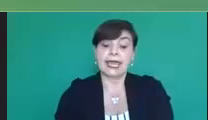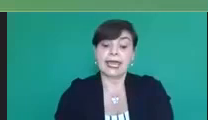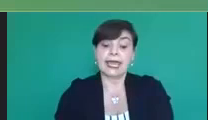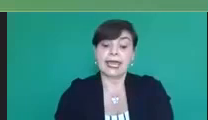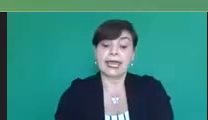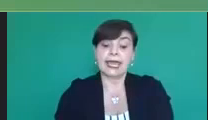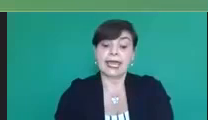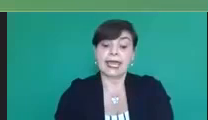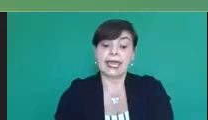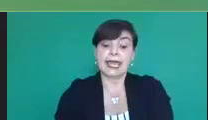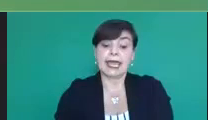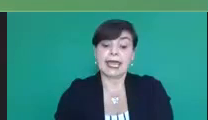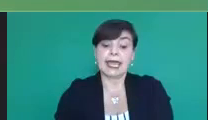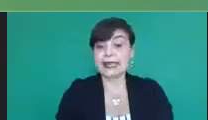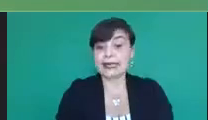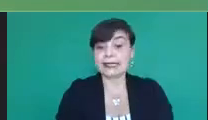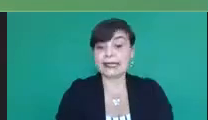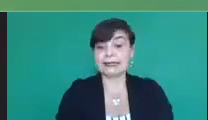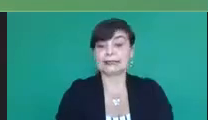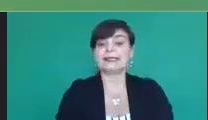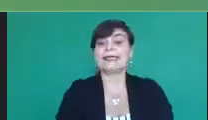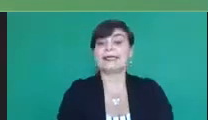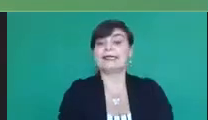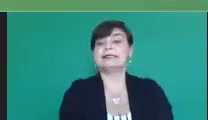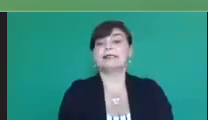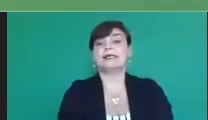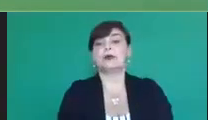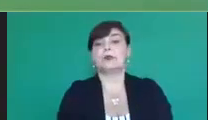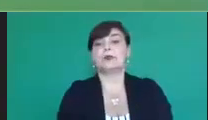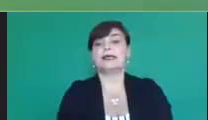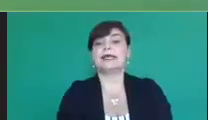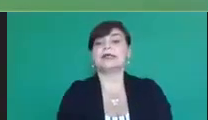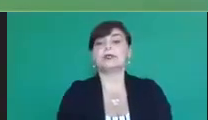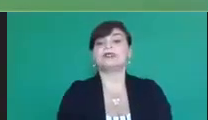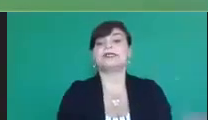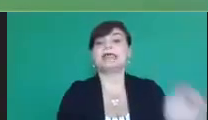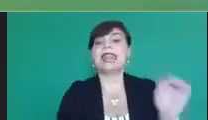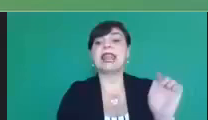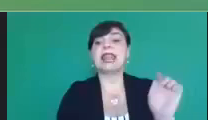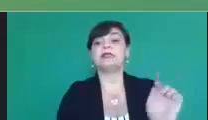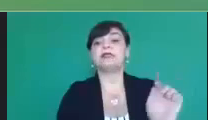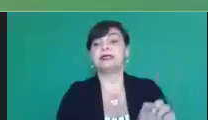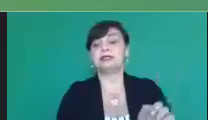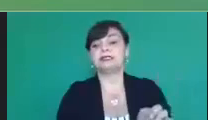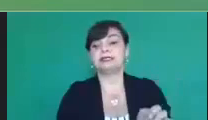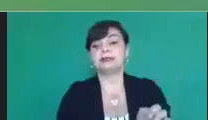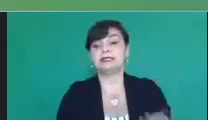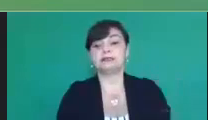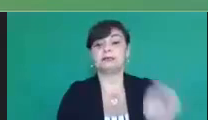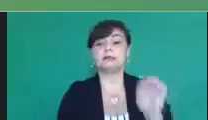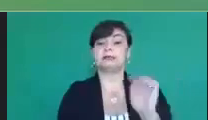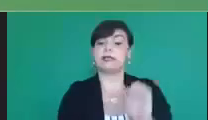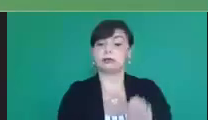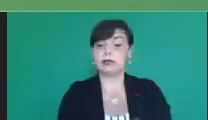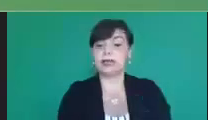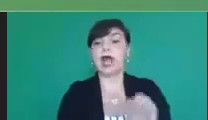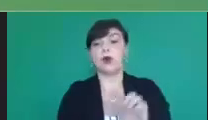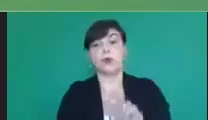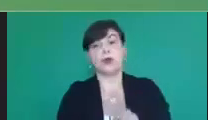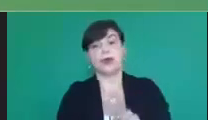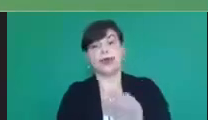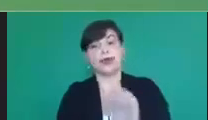este gráfico, el verde quiere decir que cumple. Entonces, la mayoría de los establecimientos, tanto el A